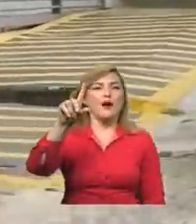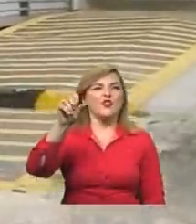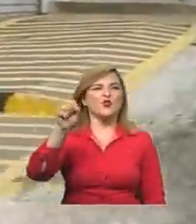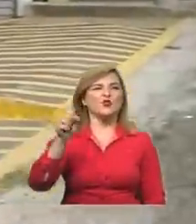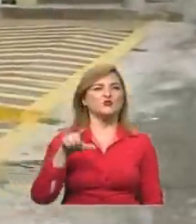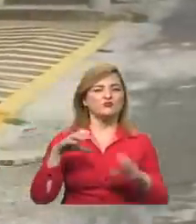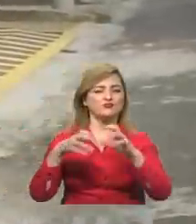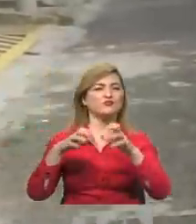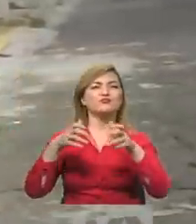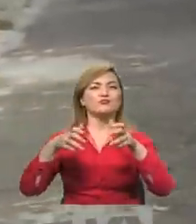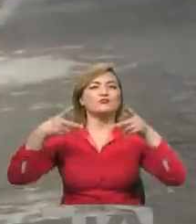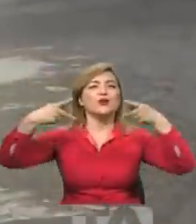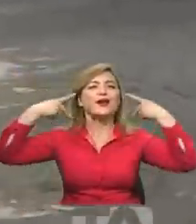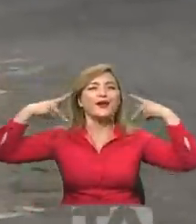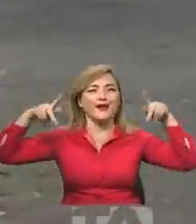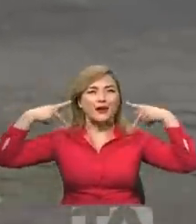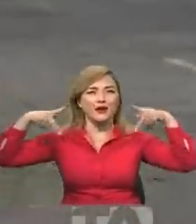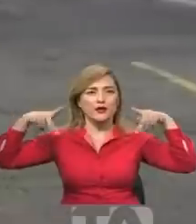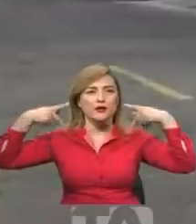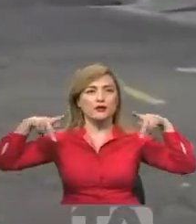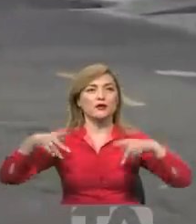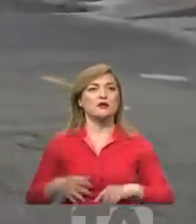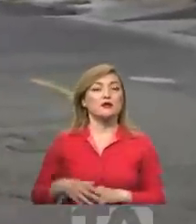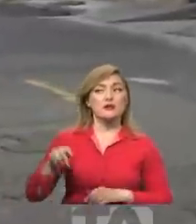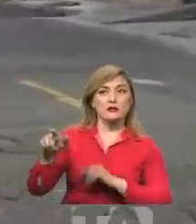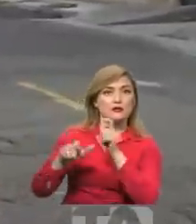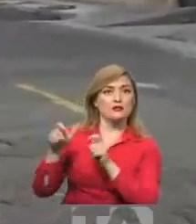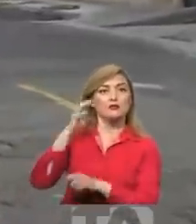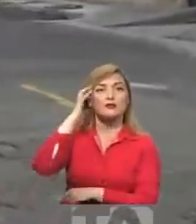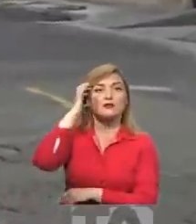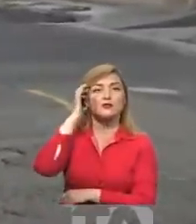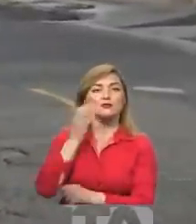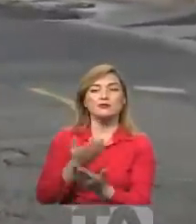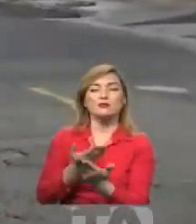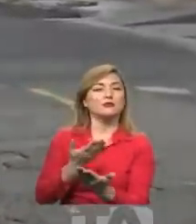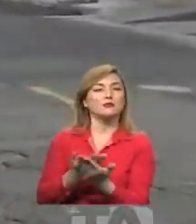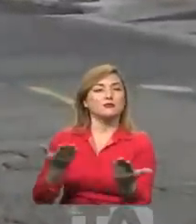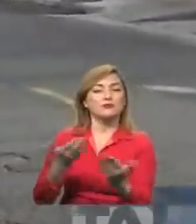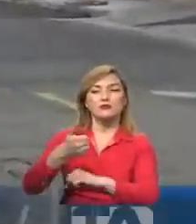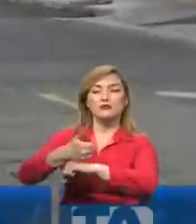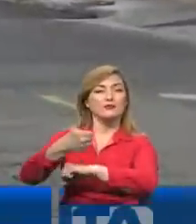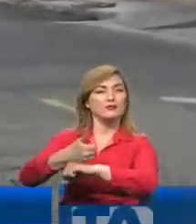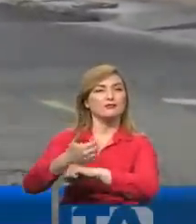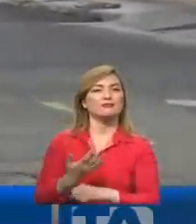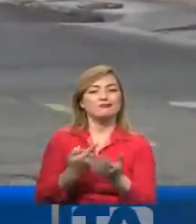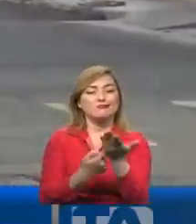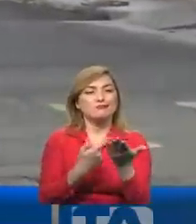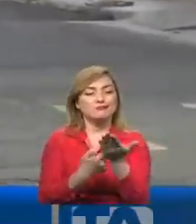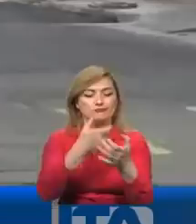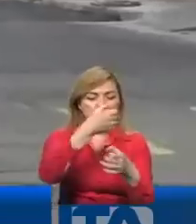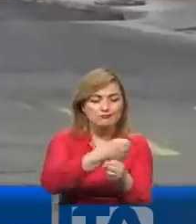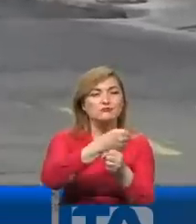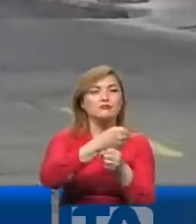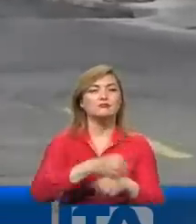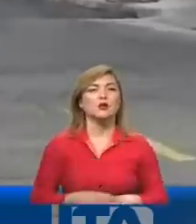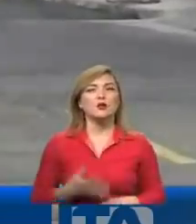los vecinos están muy preocupados. Ustedes ya escuchan lo que ellos exigen de las autoridades, exigen seguridad, y